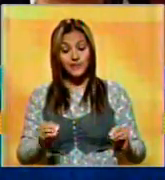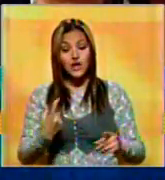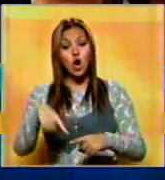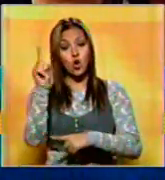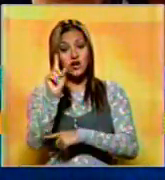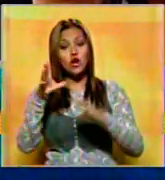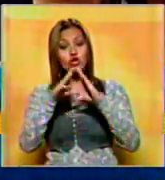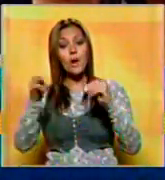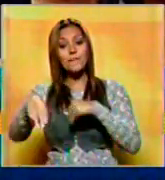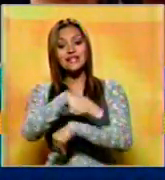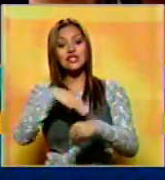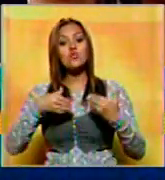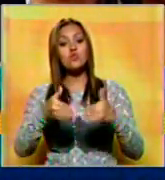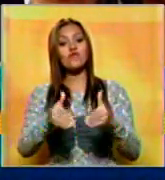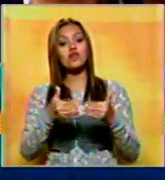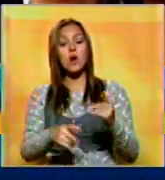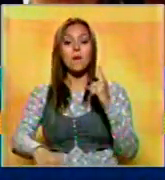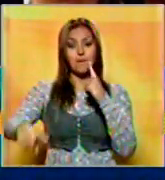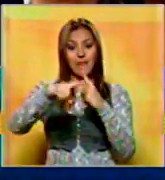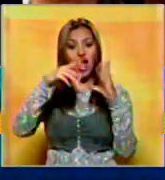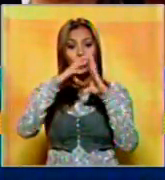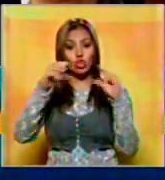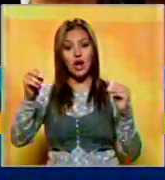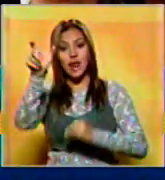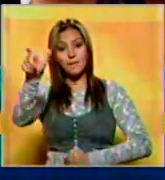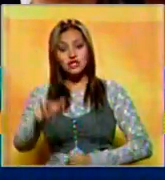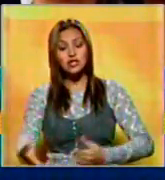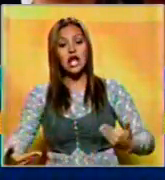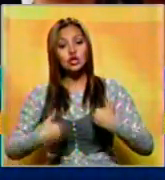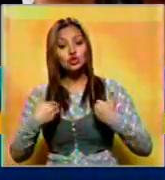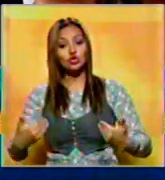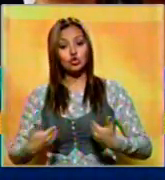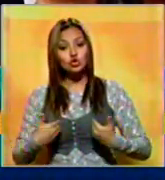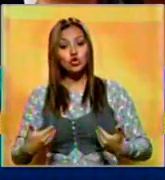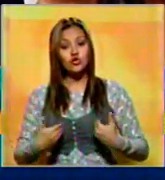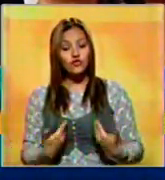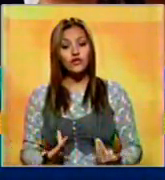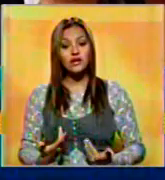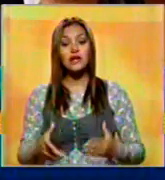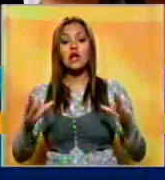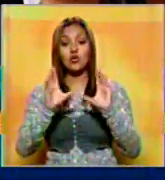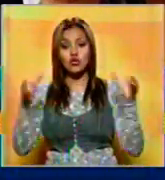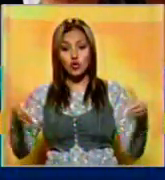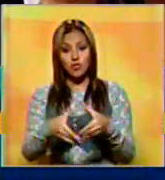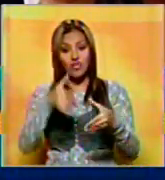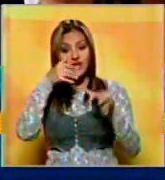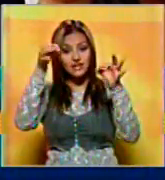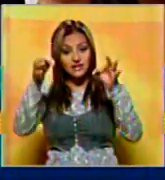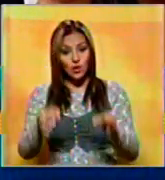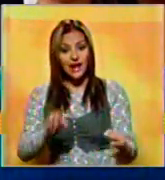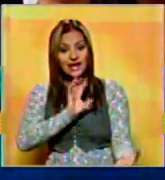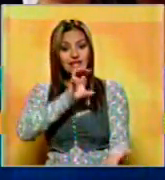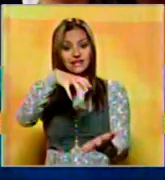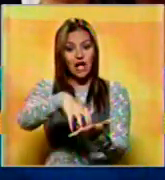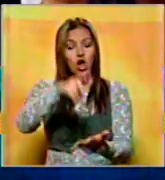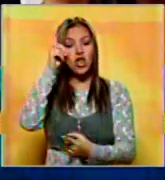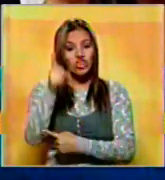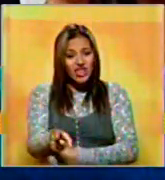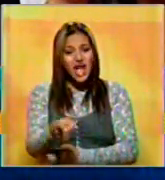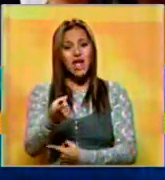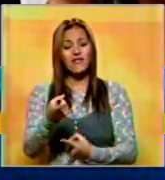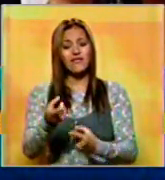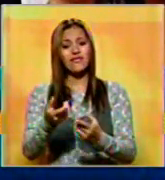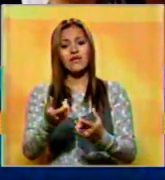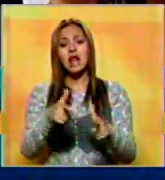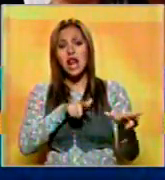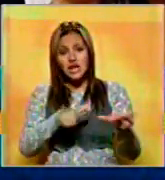solamente en nombre del Ministerio Público, sino en nombre de todas las víctimas, a los cuerpos de seguridad del Estado, a que